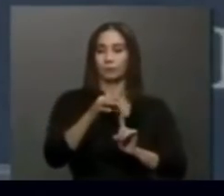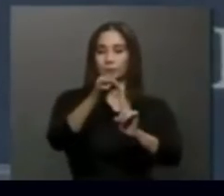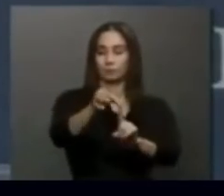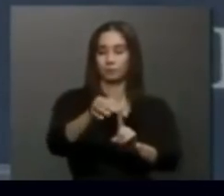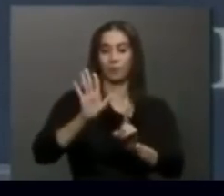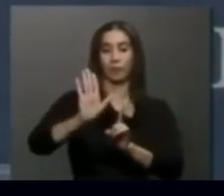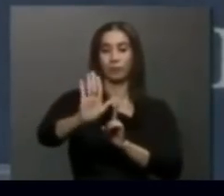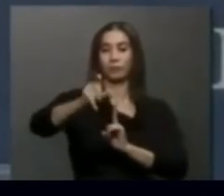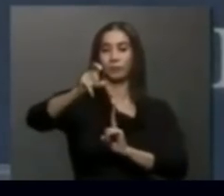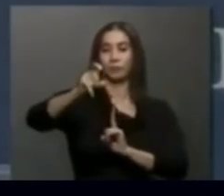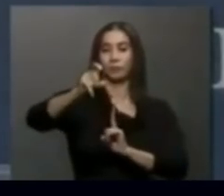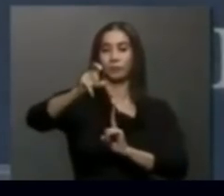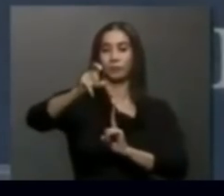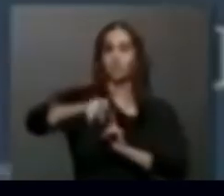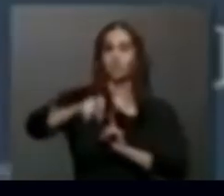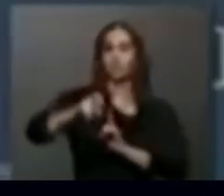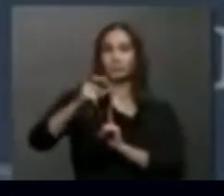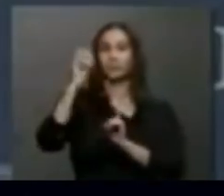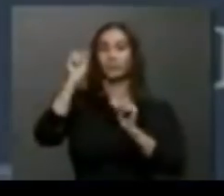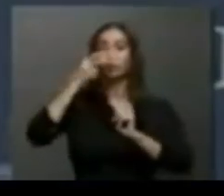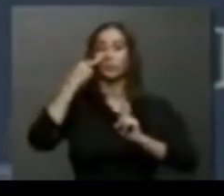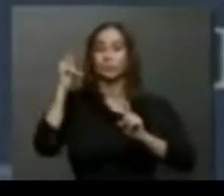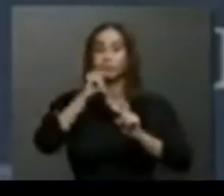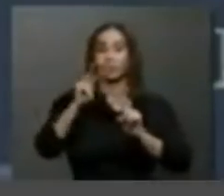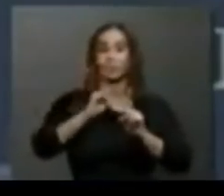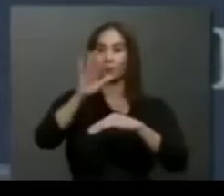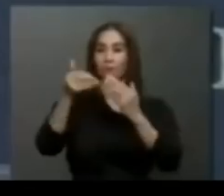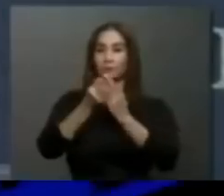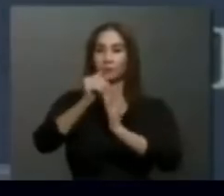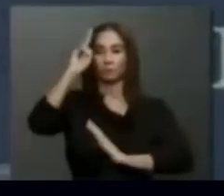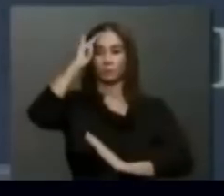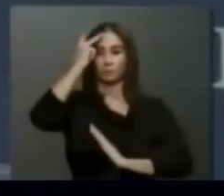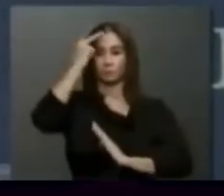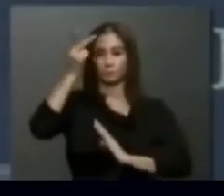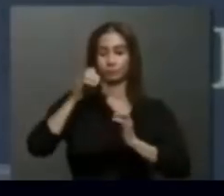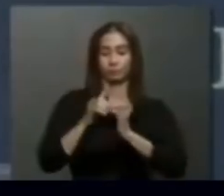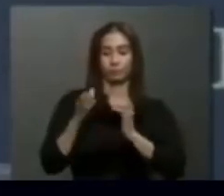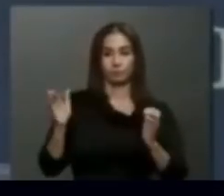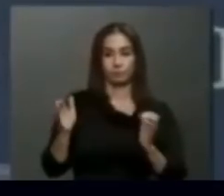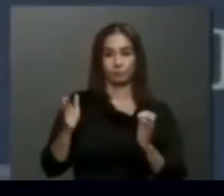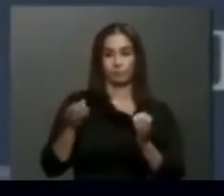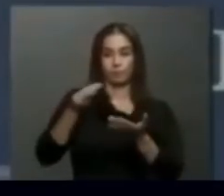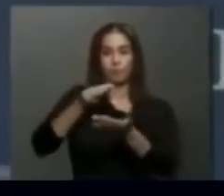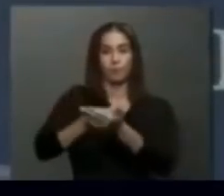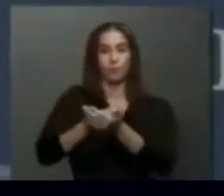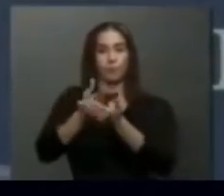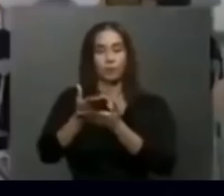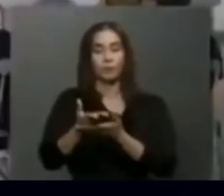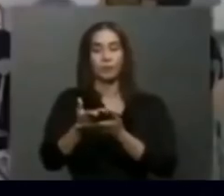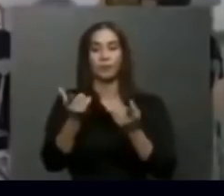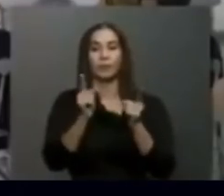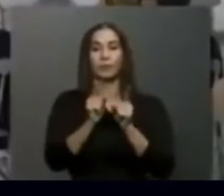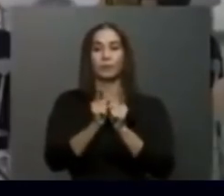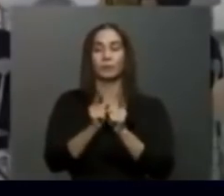sus necesidades sean reflejadas en cada una de las políticas, donde se priorice inversiones y sobre todo en